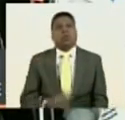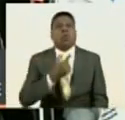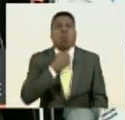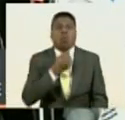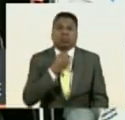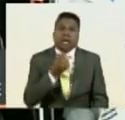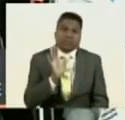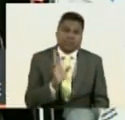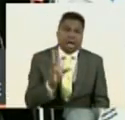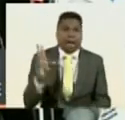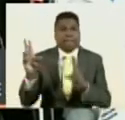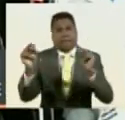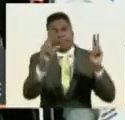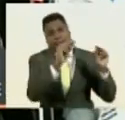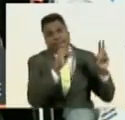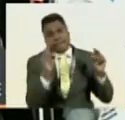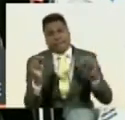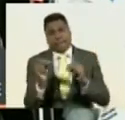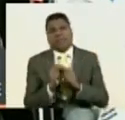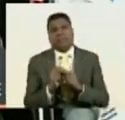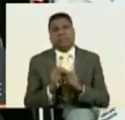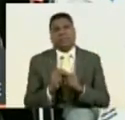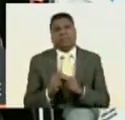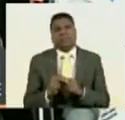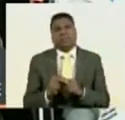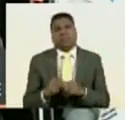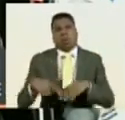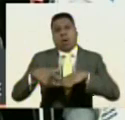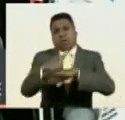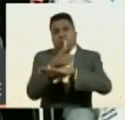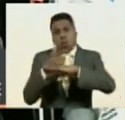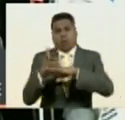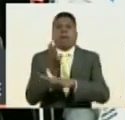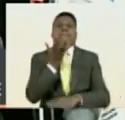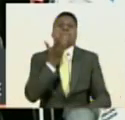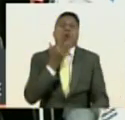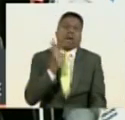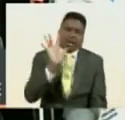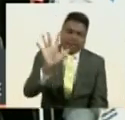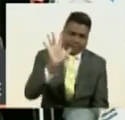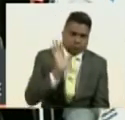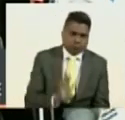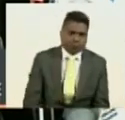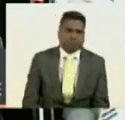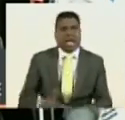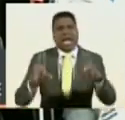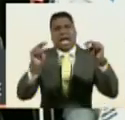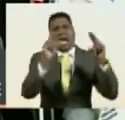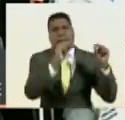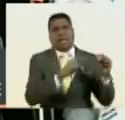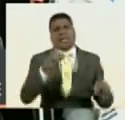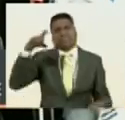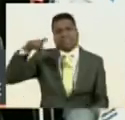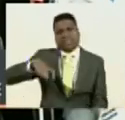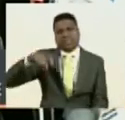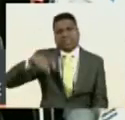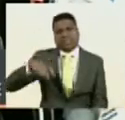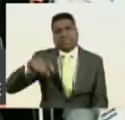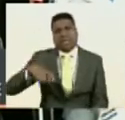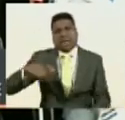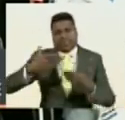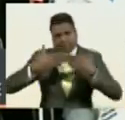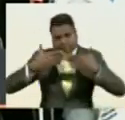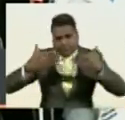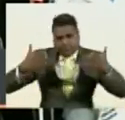gustaría conversar con el gobierno. Por ejemplo, conversar sobre la necesidad de